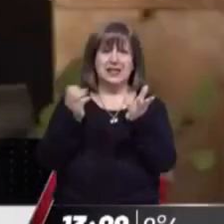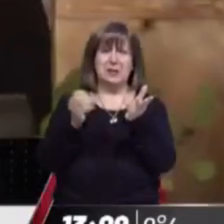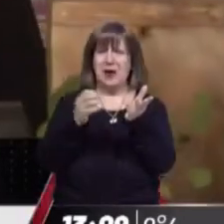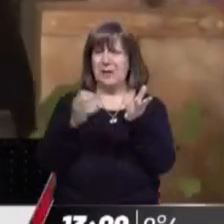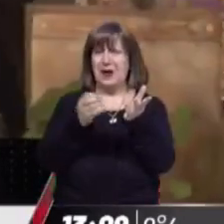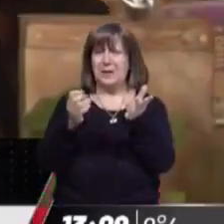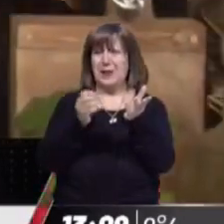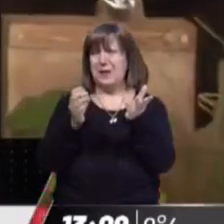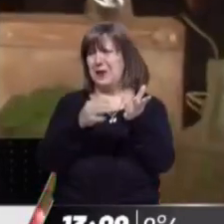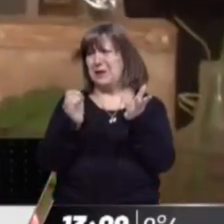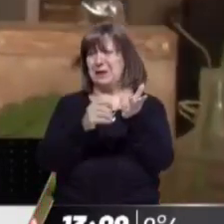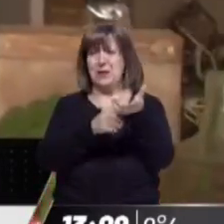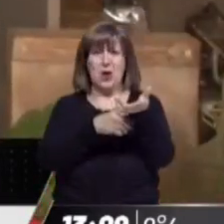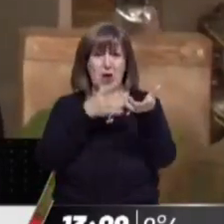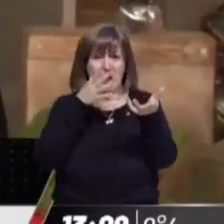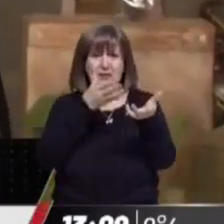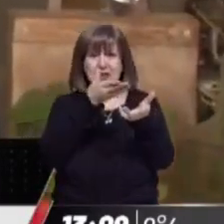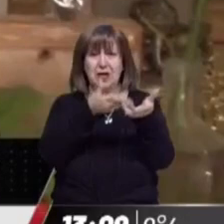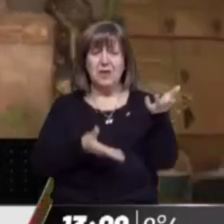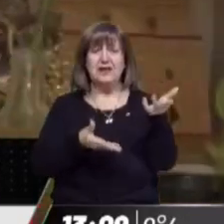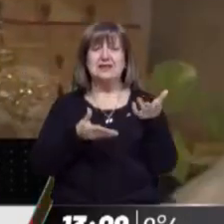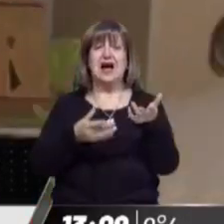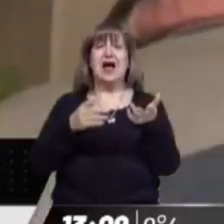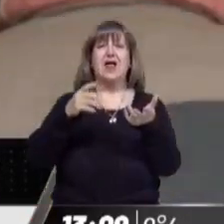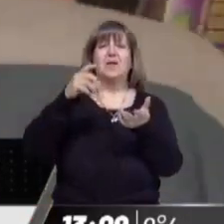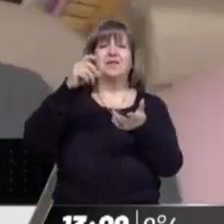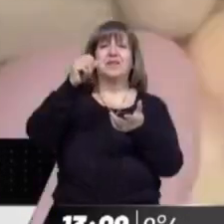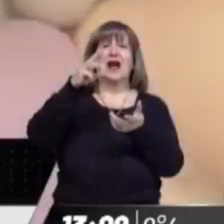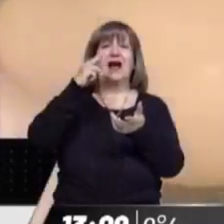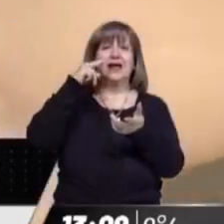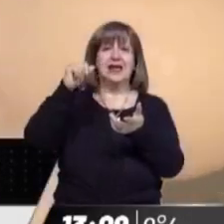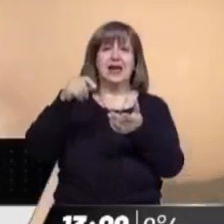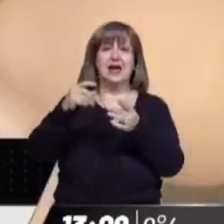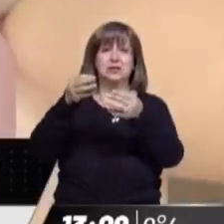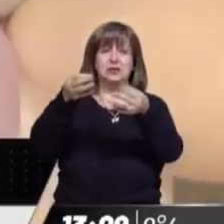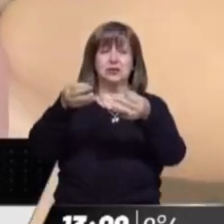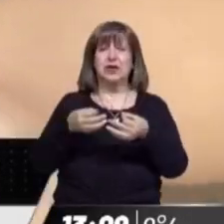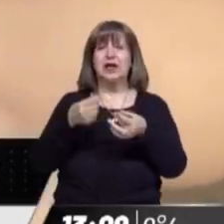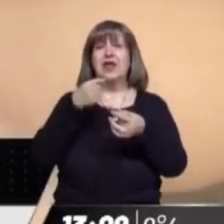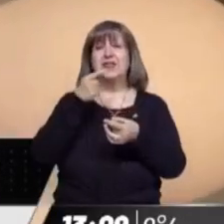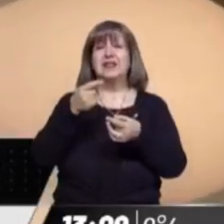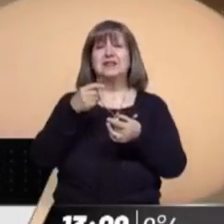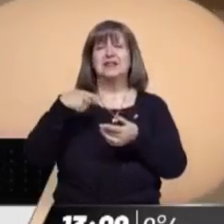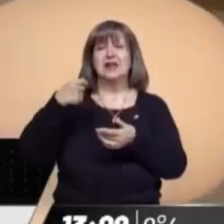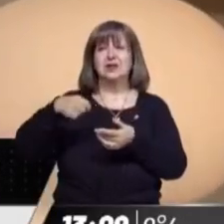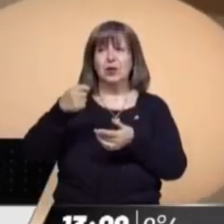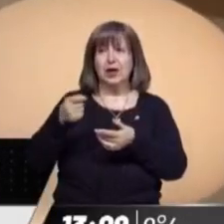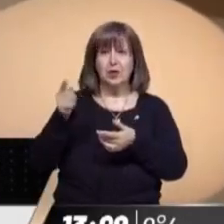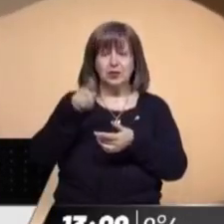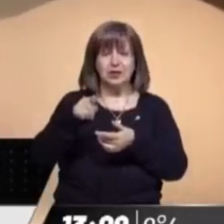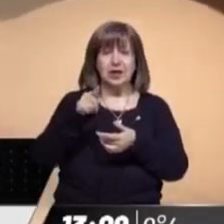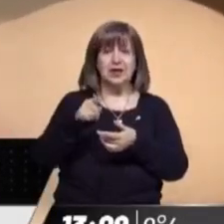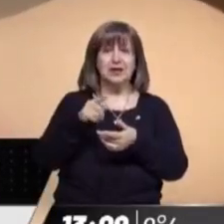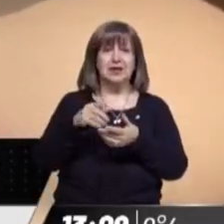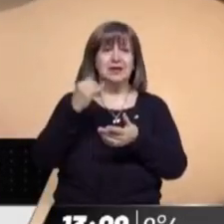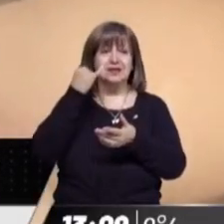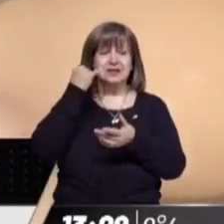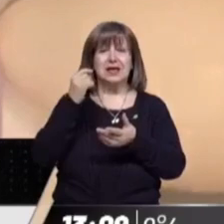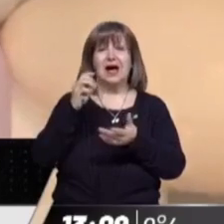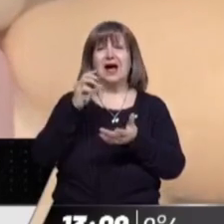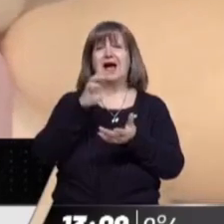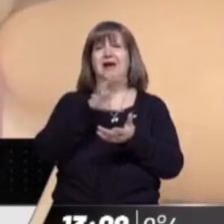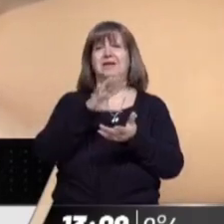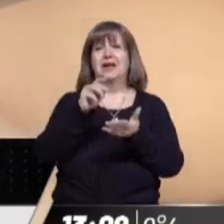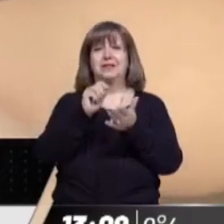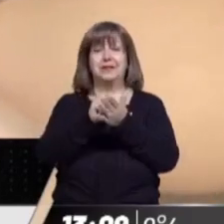les escribe. Karina tuvo la suegra haciendo cuentas, que la vino a felicitar y le dijo: nena, ustedes se quedan con 50 millones. Y no,